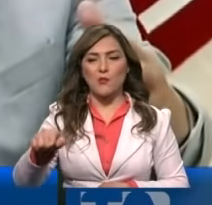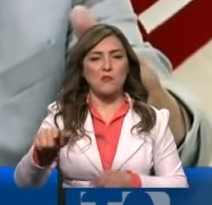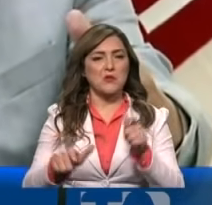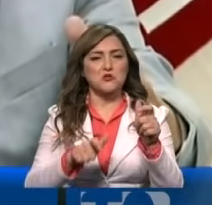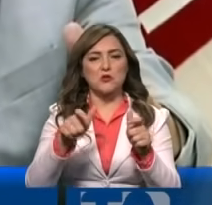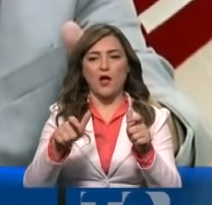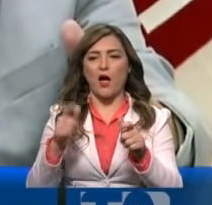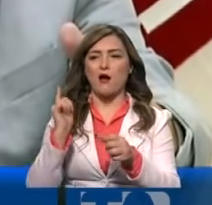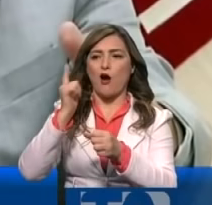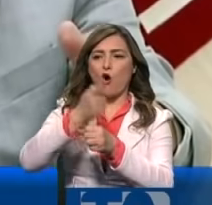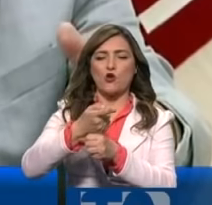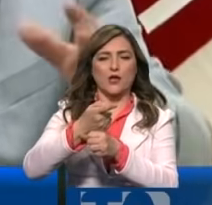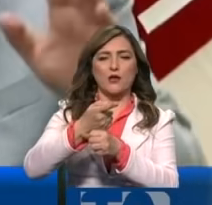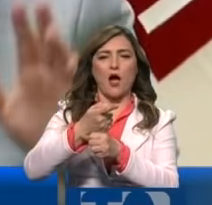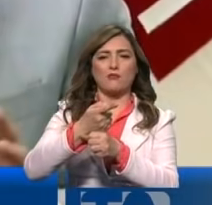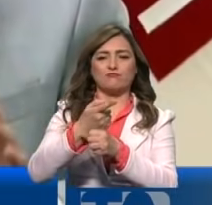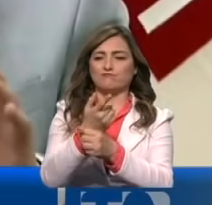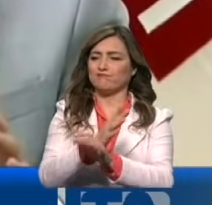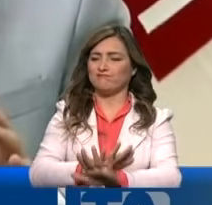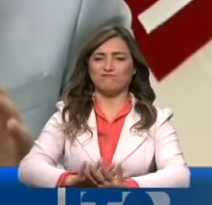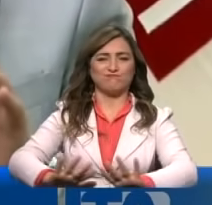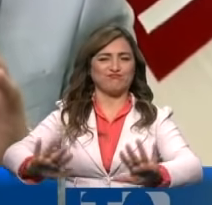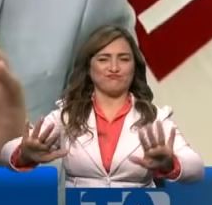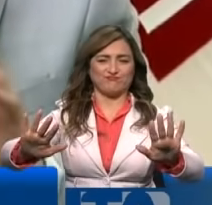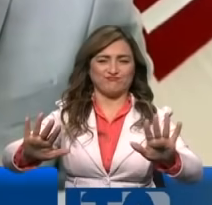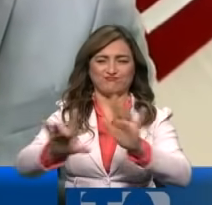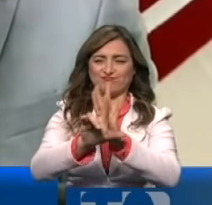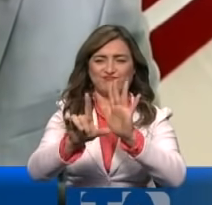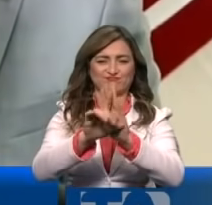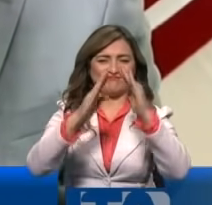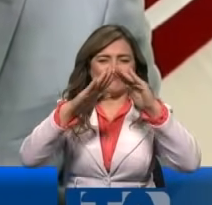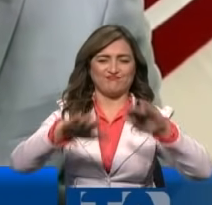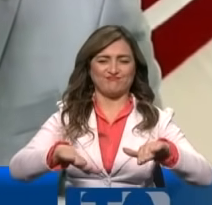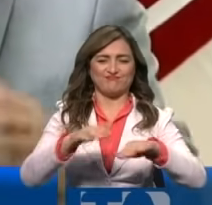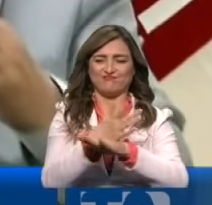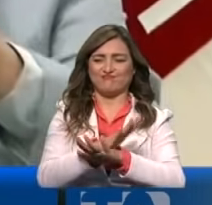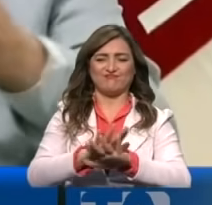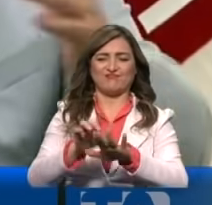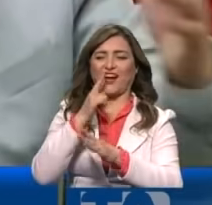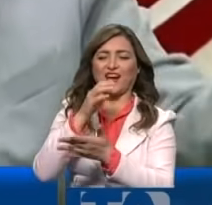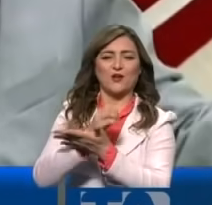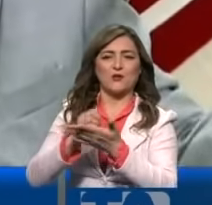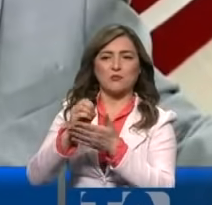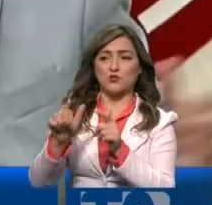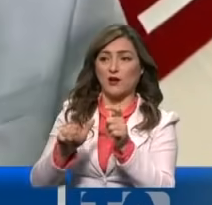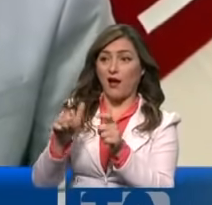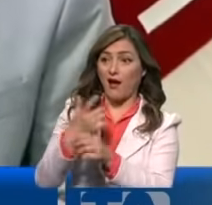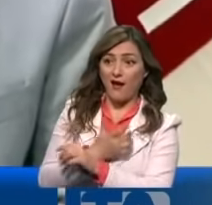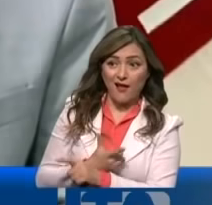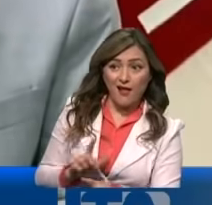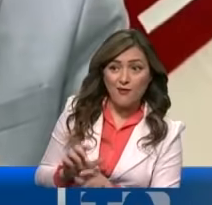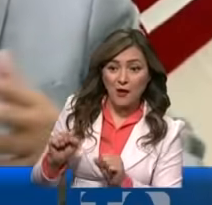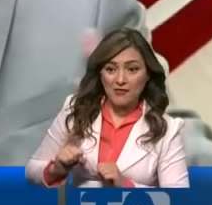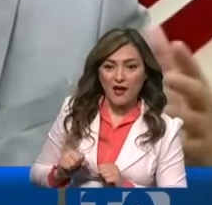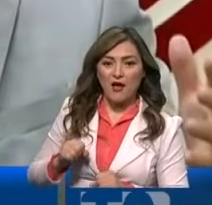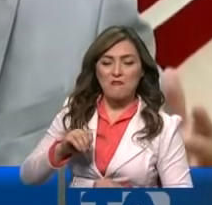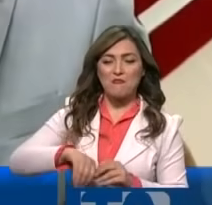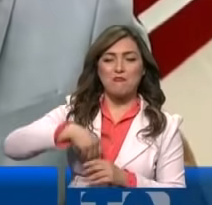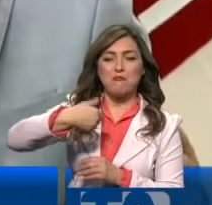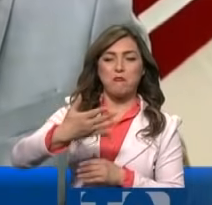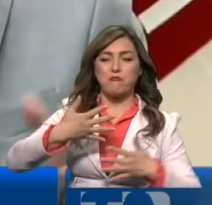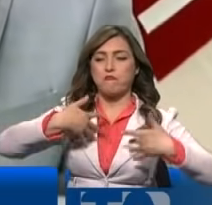salir, especialmente desde el Oro, podríamos tener ese riesgo enorme de que esto se genere y se vuelva explosivo en